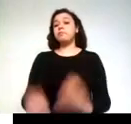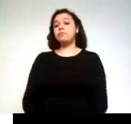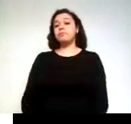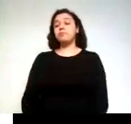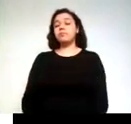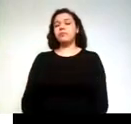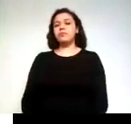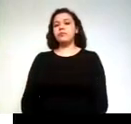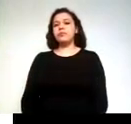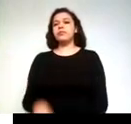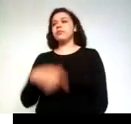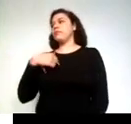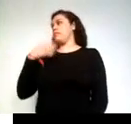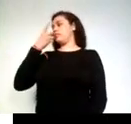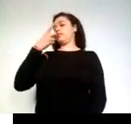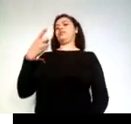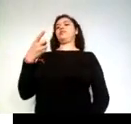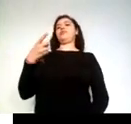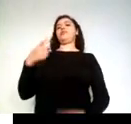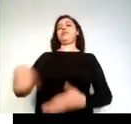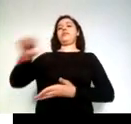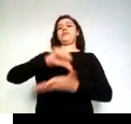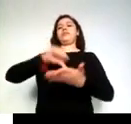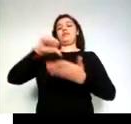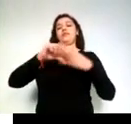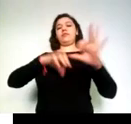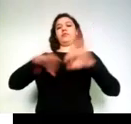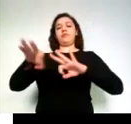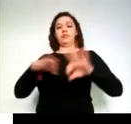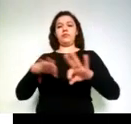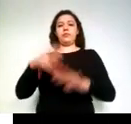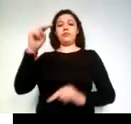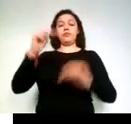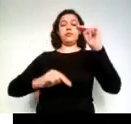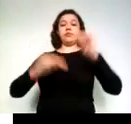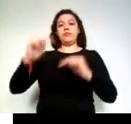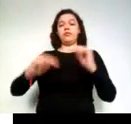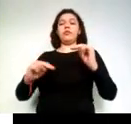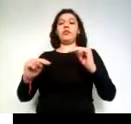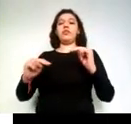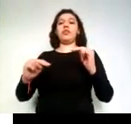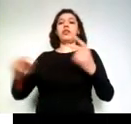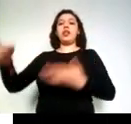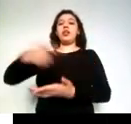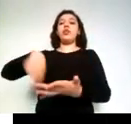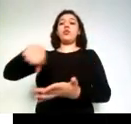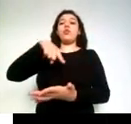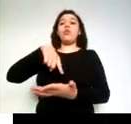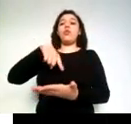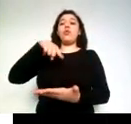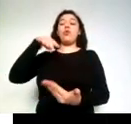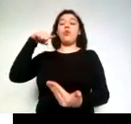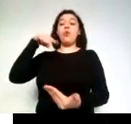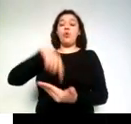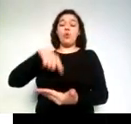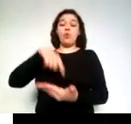Como les decía, el centro de trabajo se mide por la ubicación física en donde están